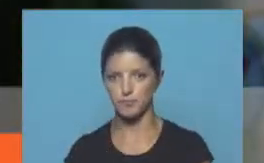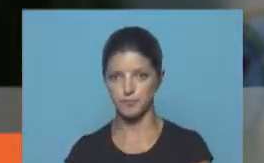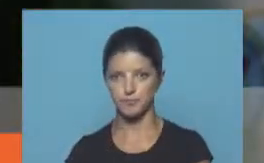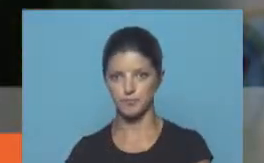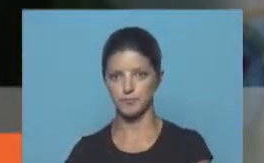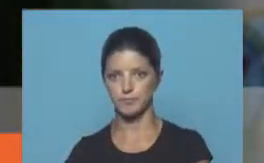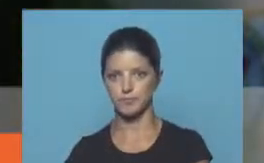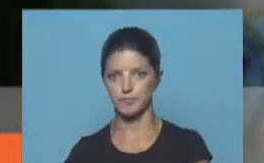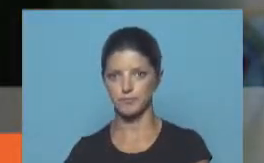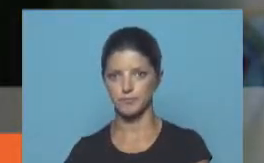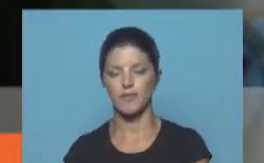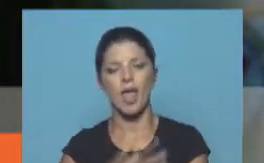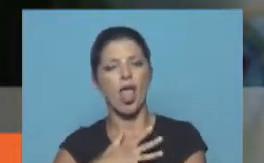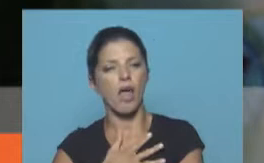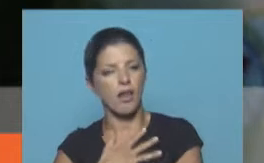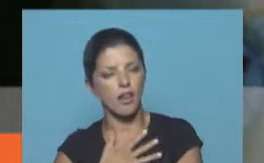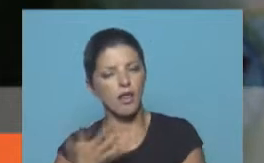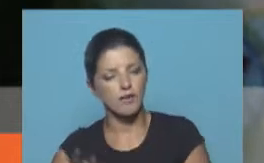¡Cuánta alegría!